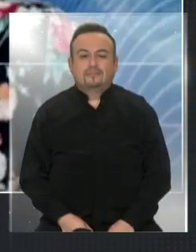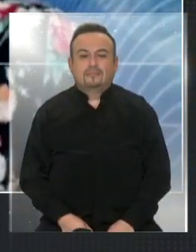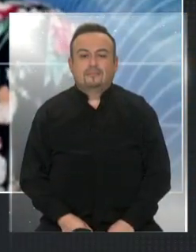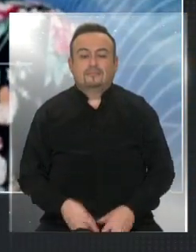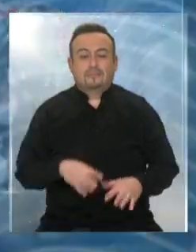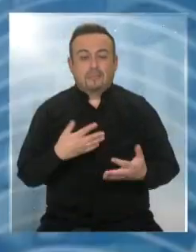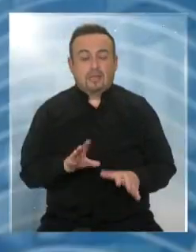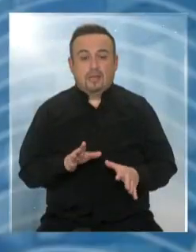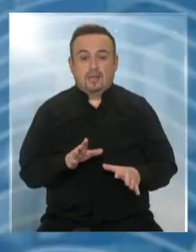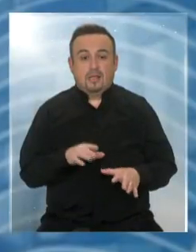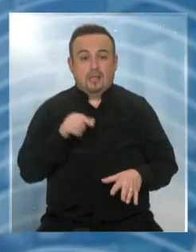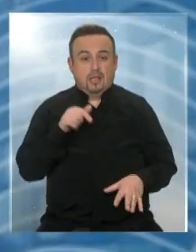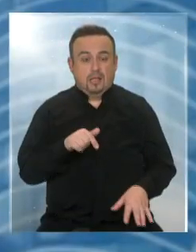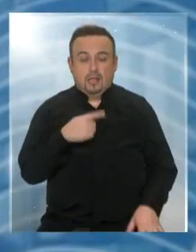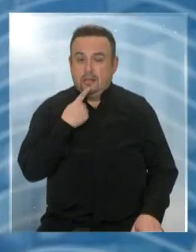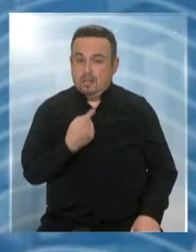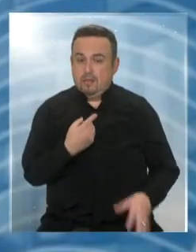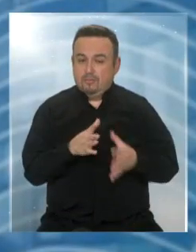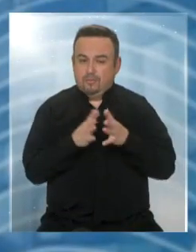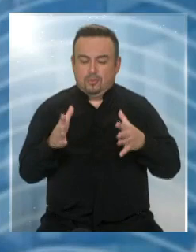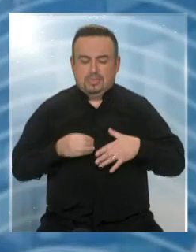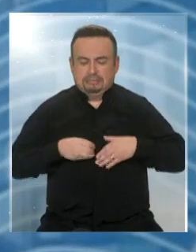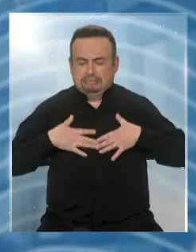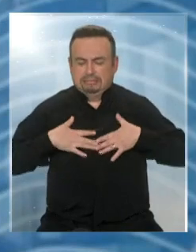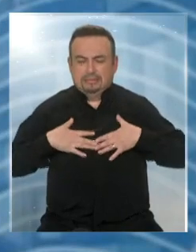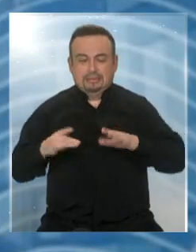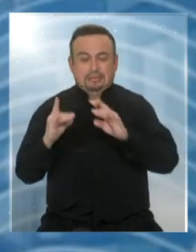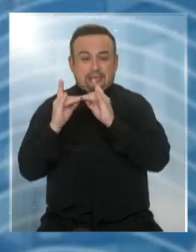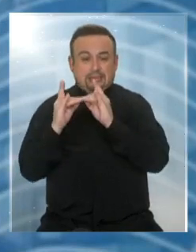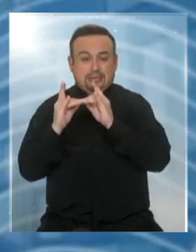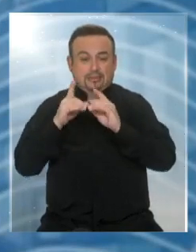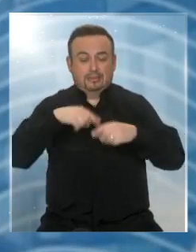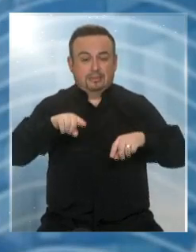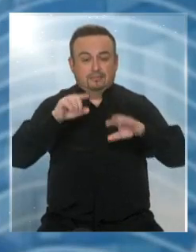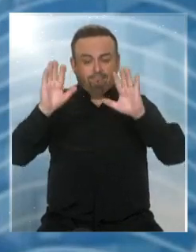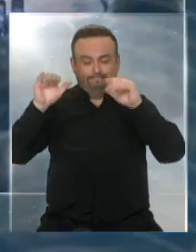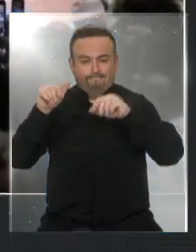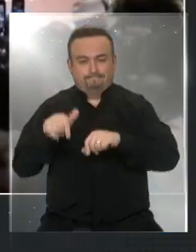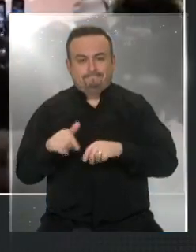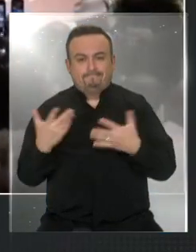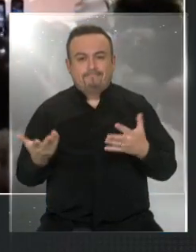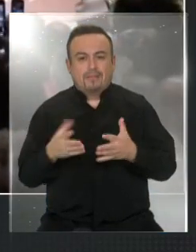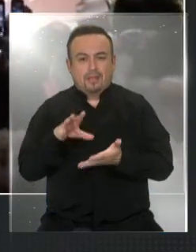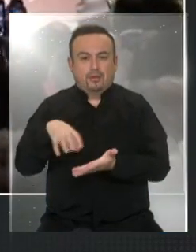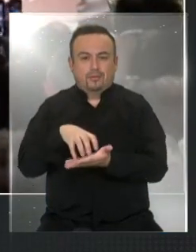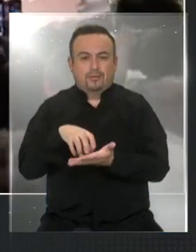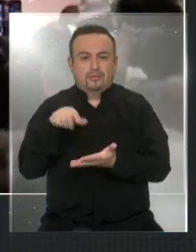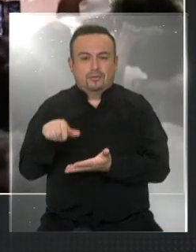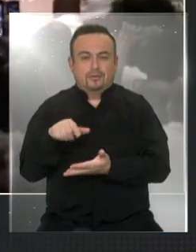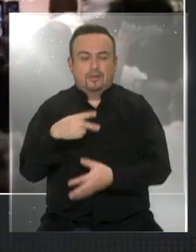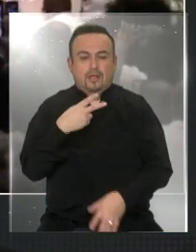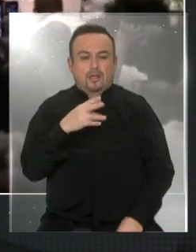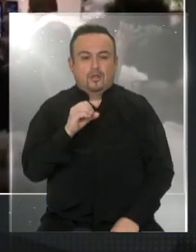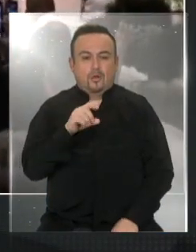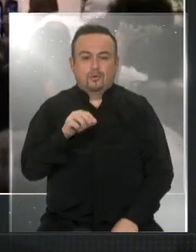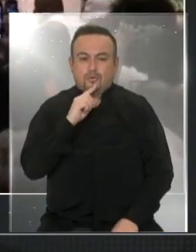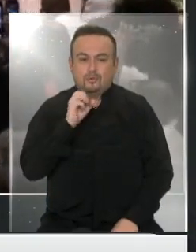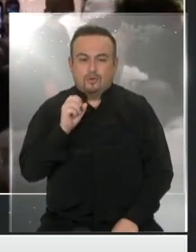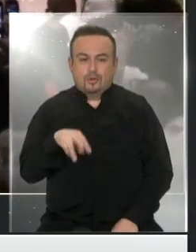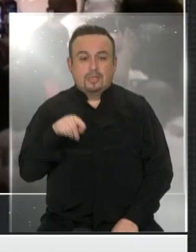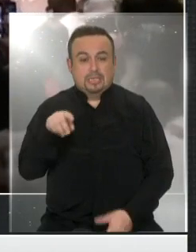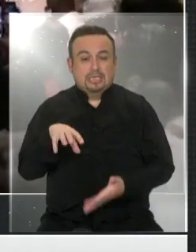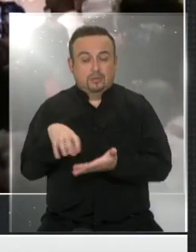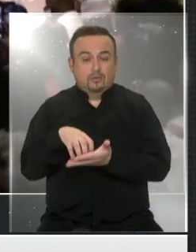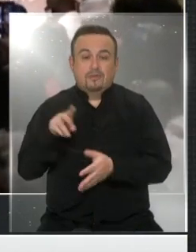En una ceremonia, la verdad que muy emotiva, se despidió a George Floyd en la ciudad de Houston, que fue una ciudad